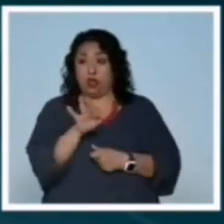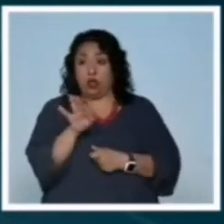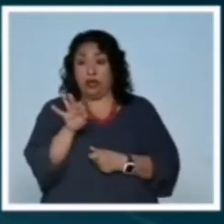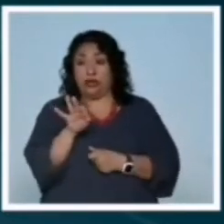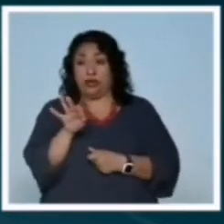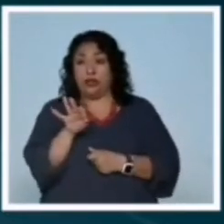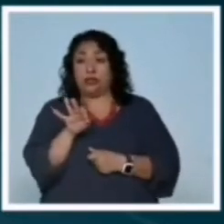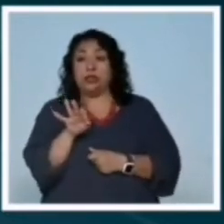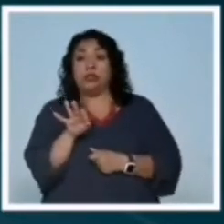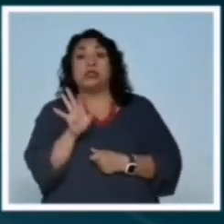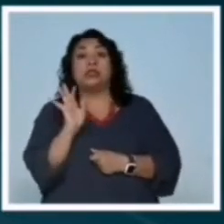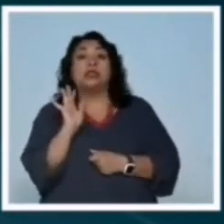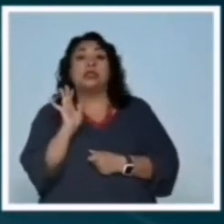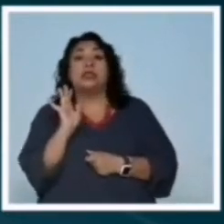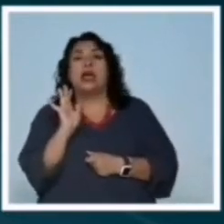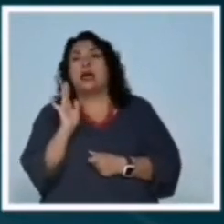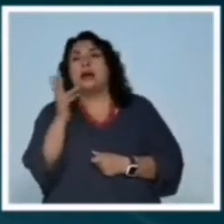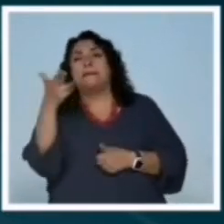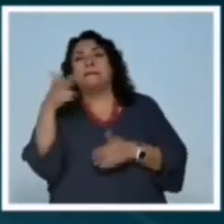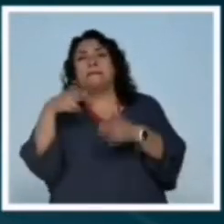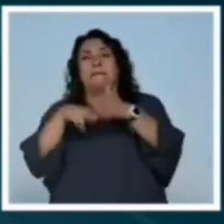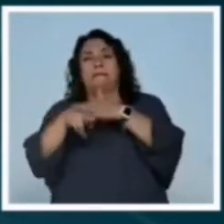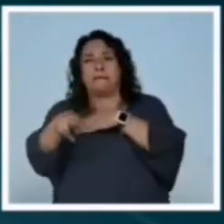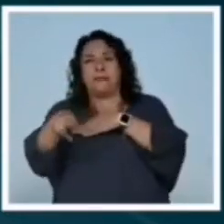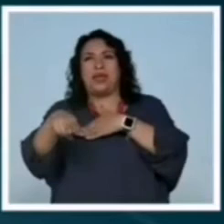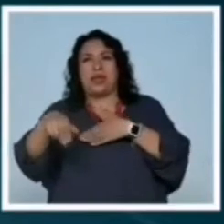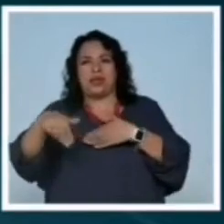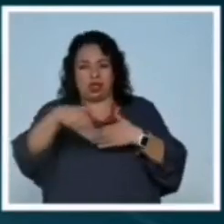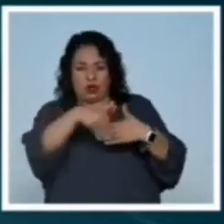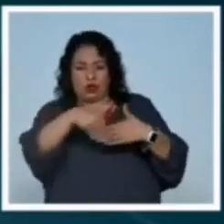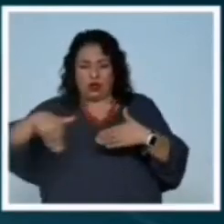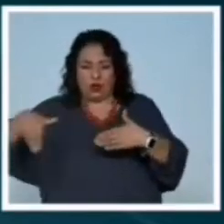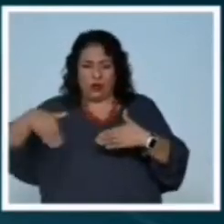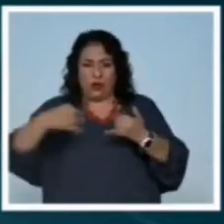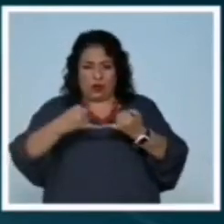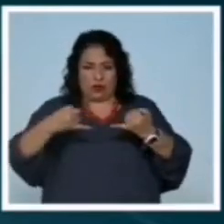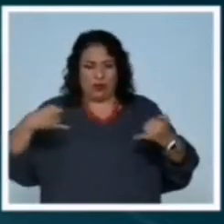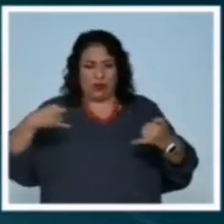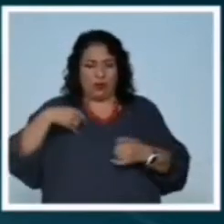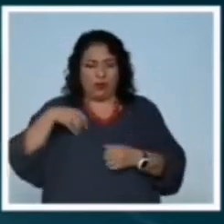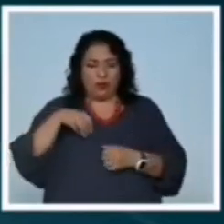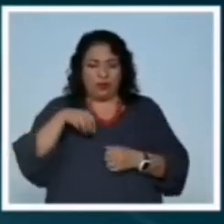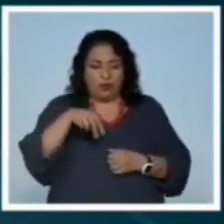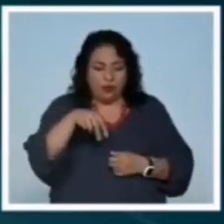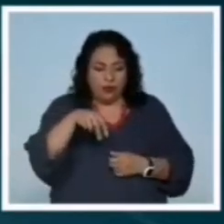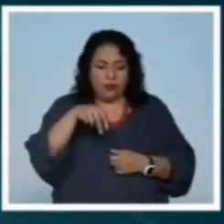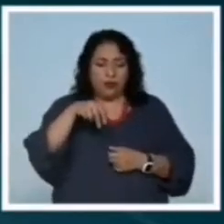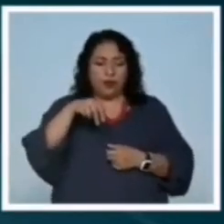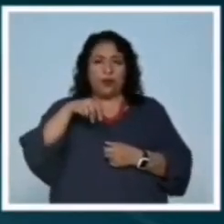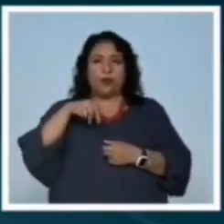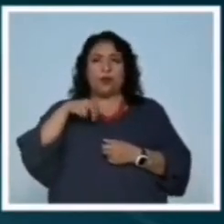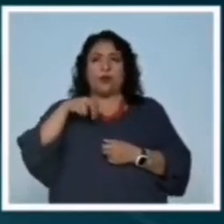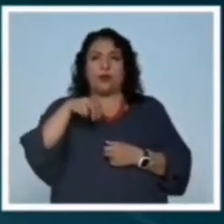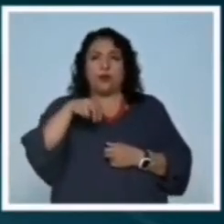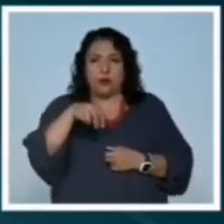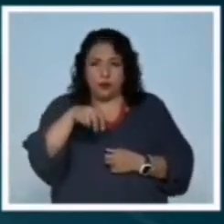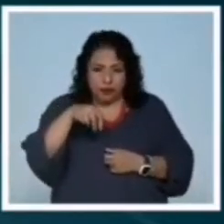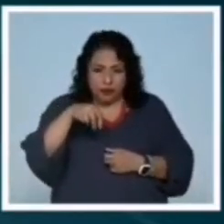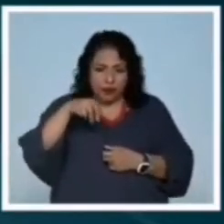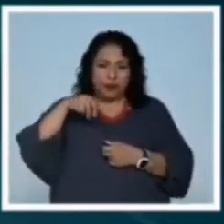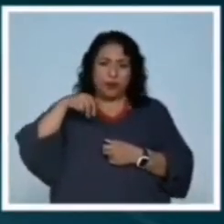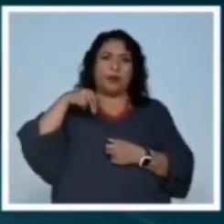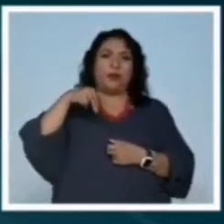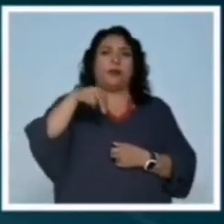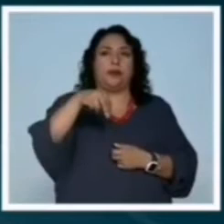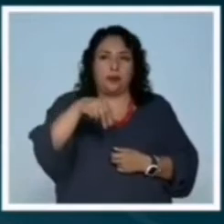en la línea del metro de lo tanto como que están caminando por ahí cerquita se regresan más a